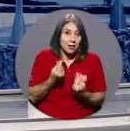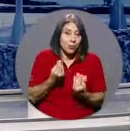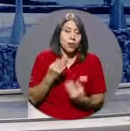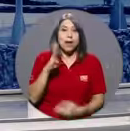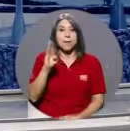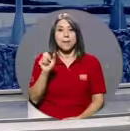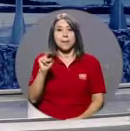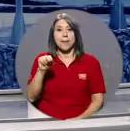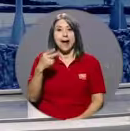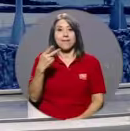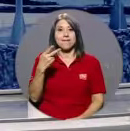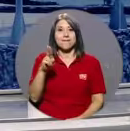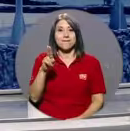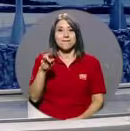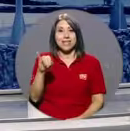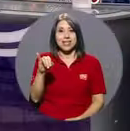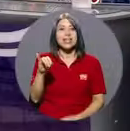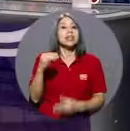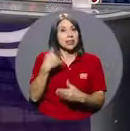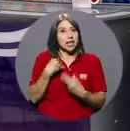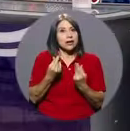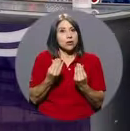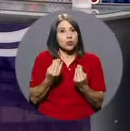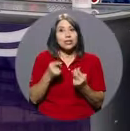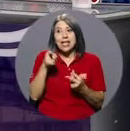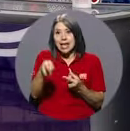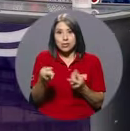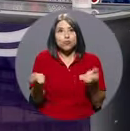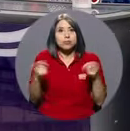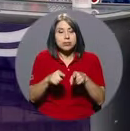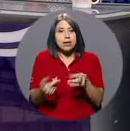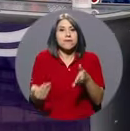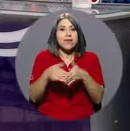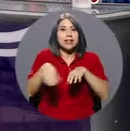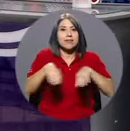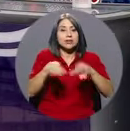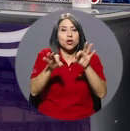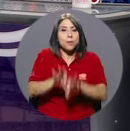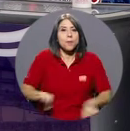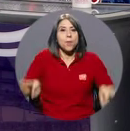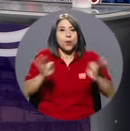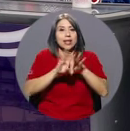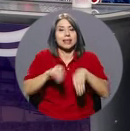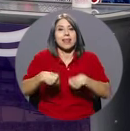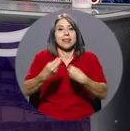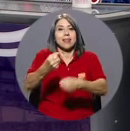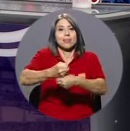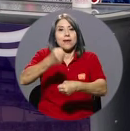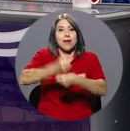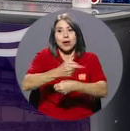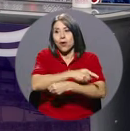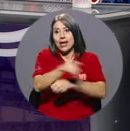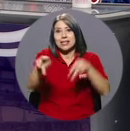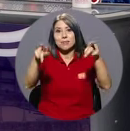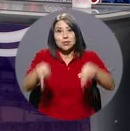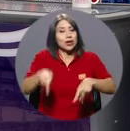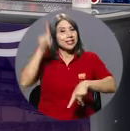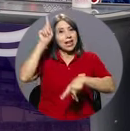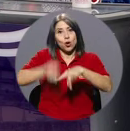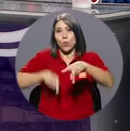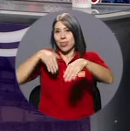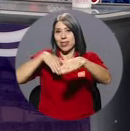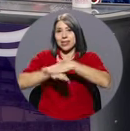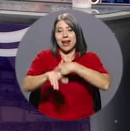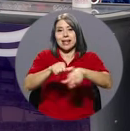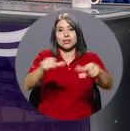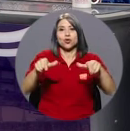Bambi tiene recursos, ¿verdad? Y esto generaría en realidad una reactivación importante y generando empleo a esta población que no va a poder acceder a zonas francas,